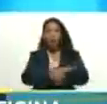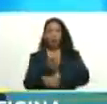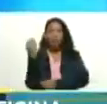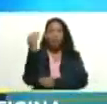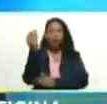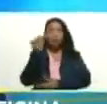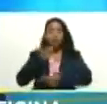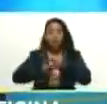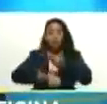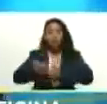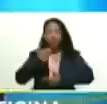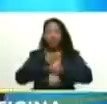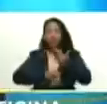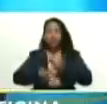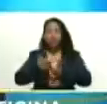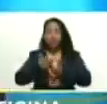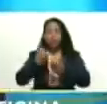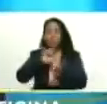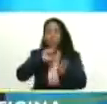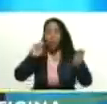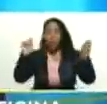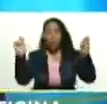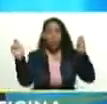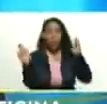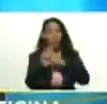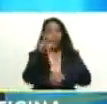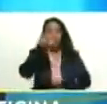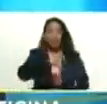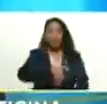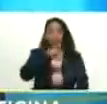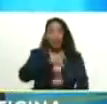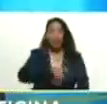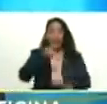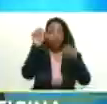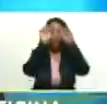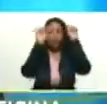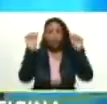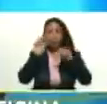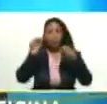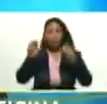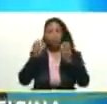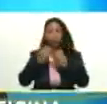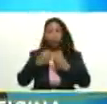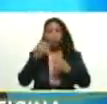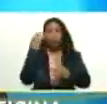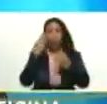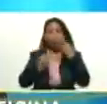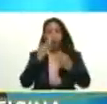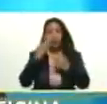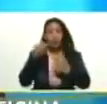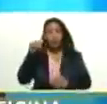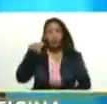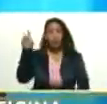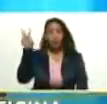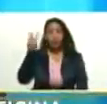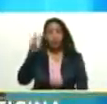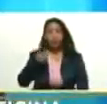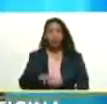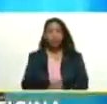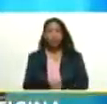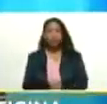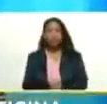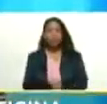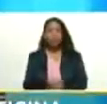reforma y de cambios necesarios del Sistema Nacional de Justicia de Venezuela, para